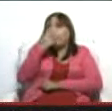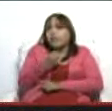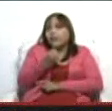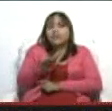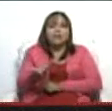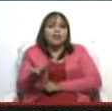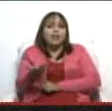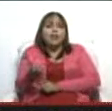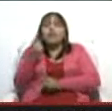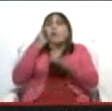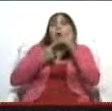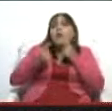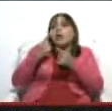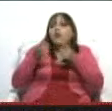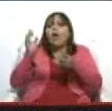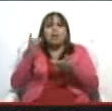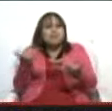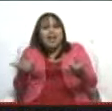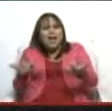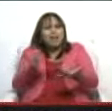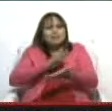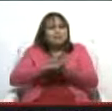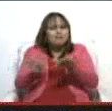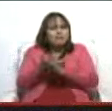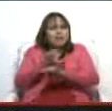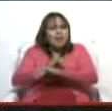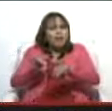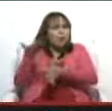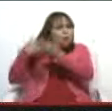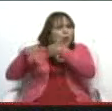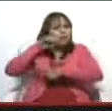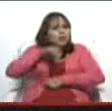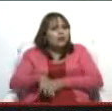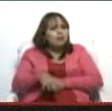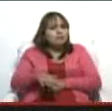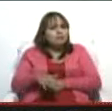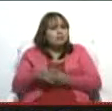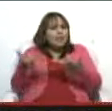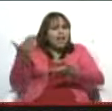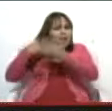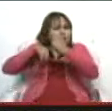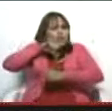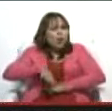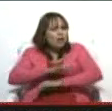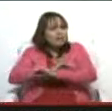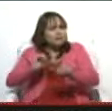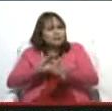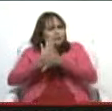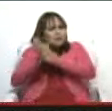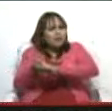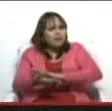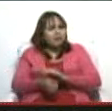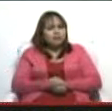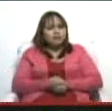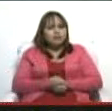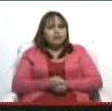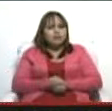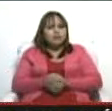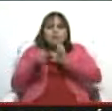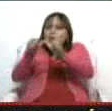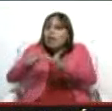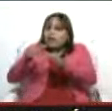juzgadas, llorando por algo que ya es pasado. Es pasado. ¿A dónde van a terminar?